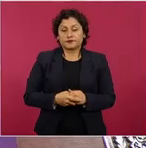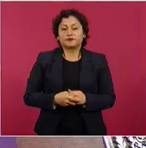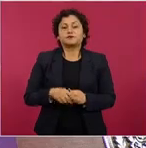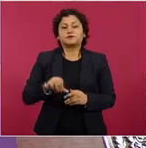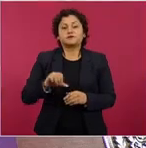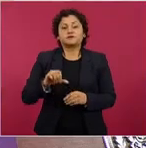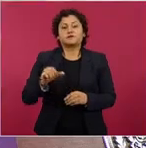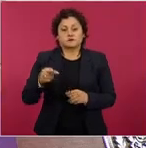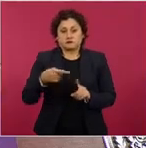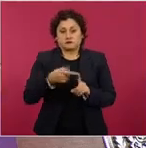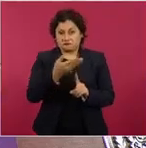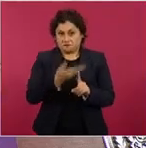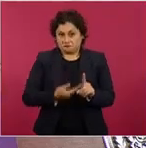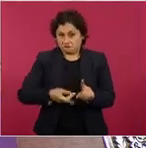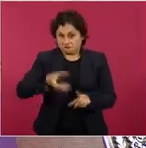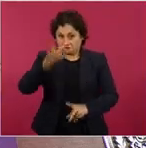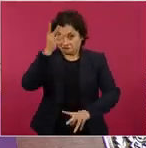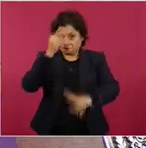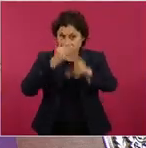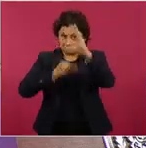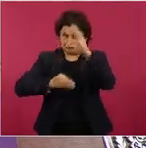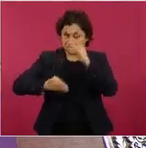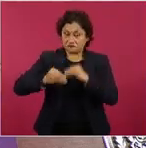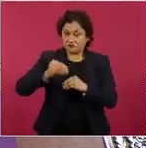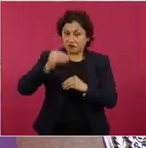magonista, también hijo de hacendado,